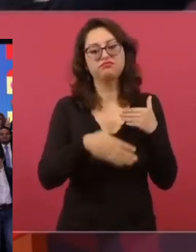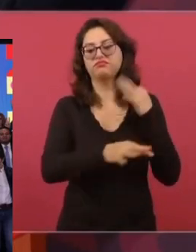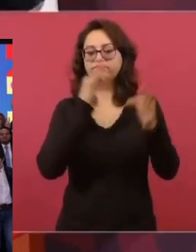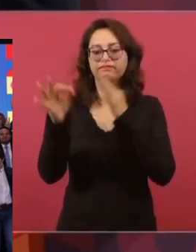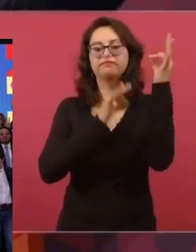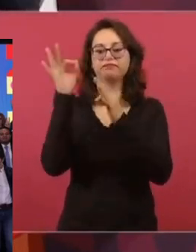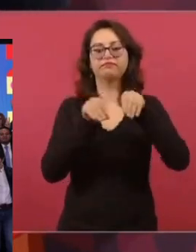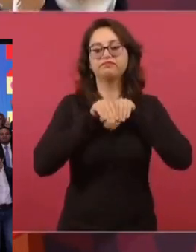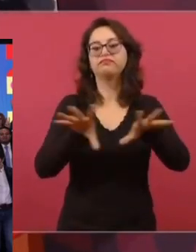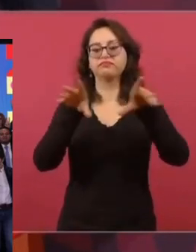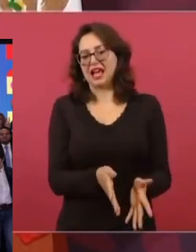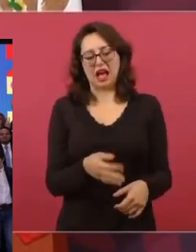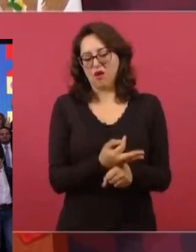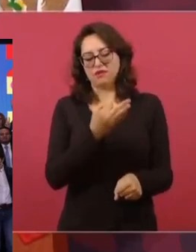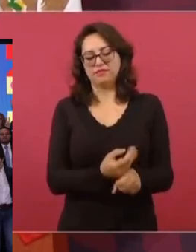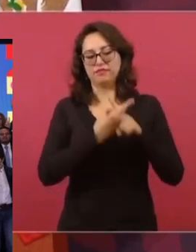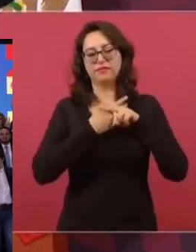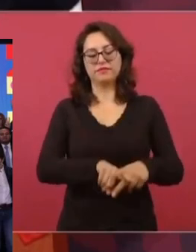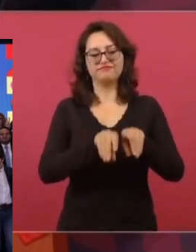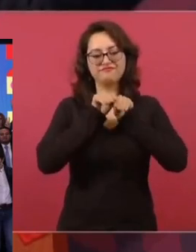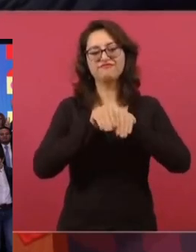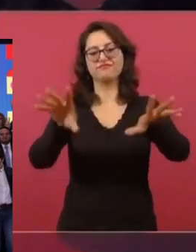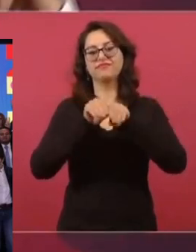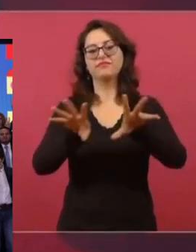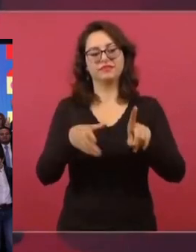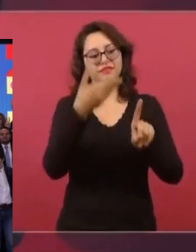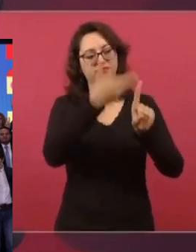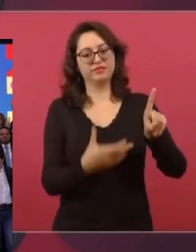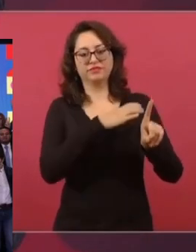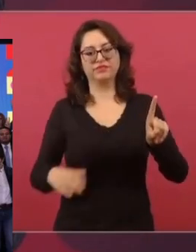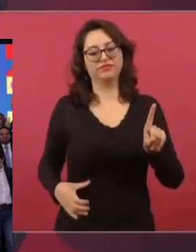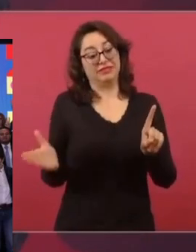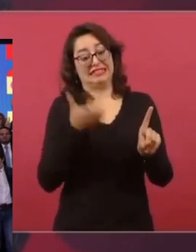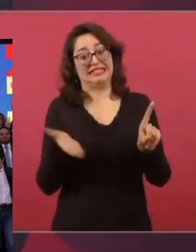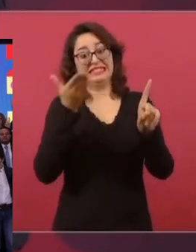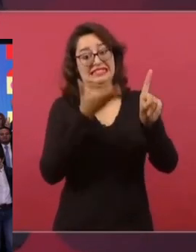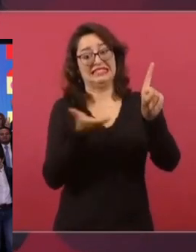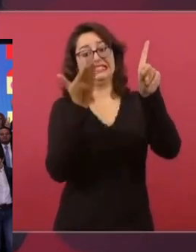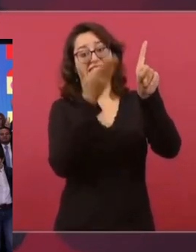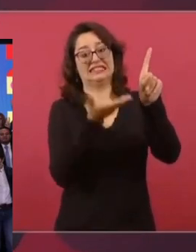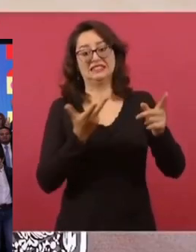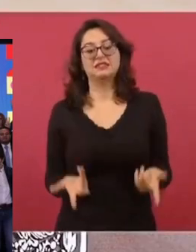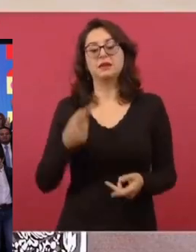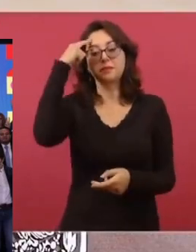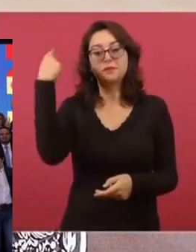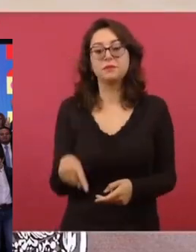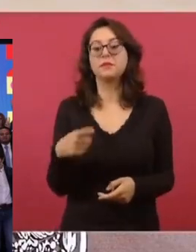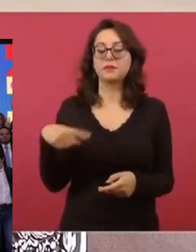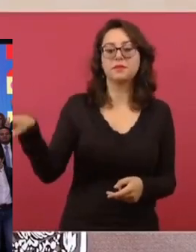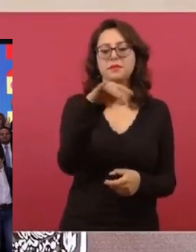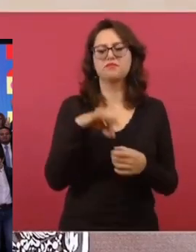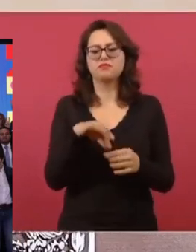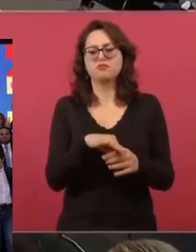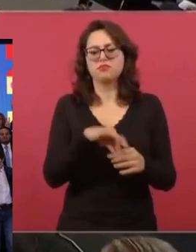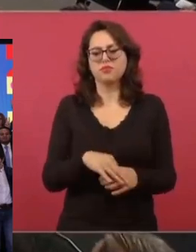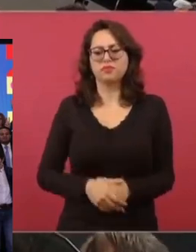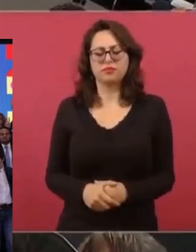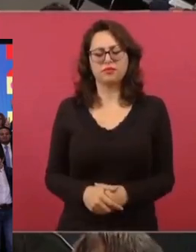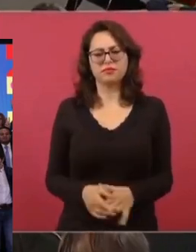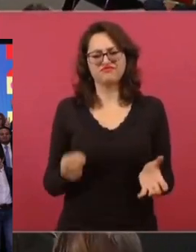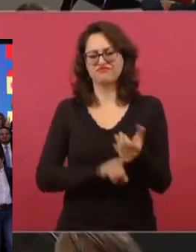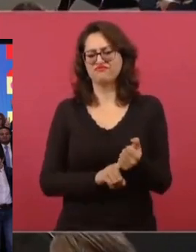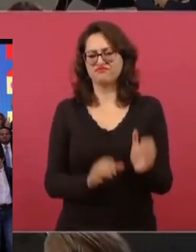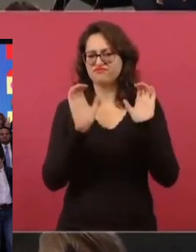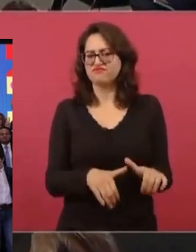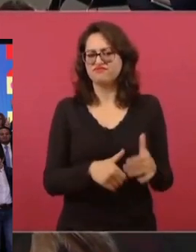echar a andar una campaña mediática, ¿no? Para encumbrar al candidato de la oligarquía, al candidato de los potentados. Tienen inscritos,